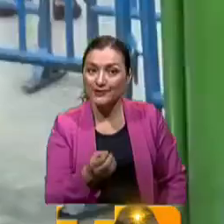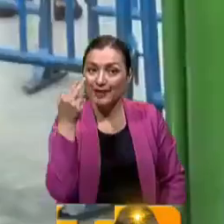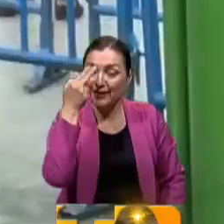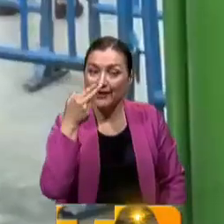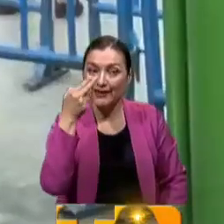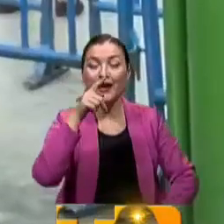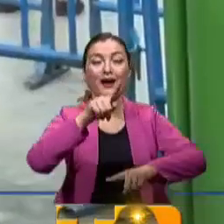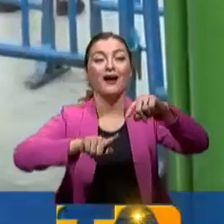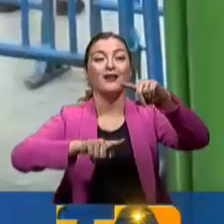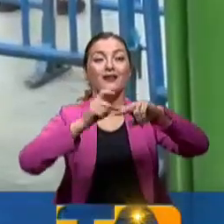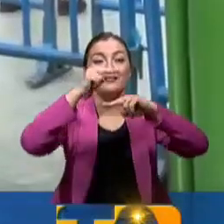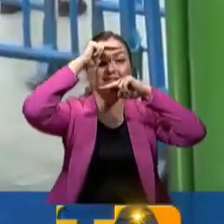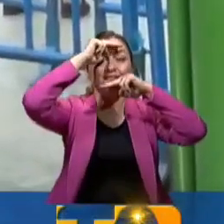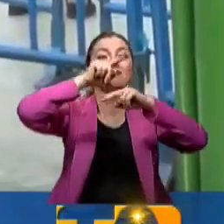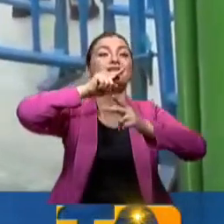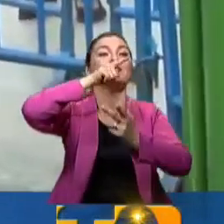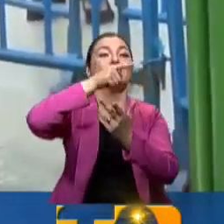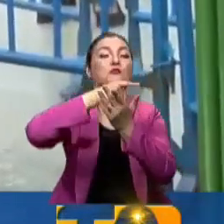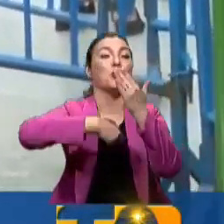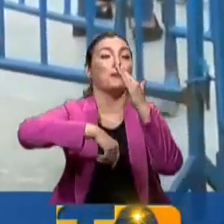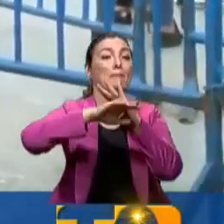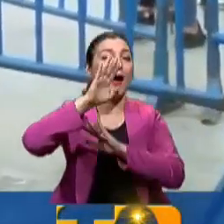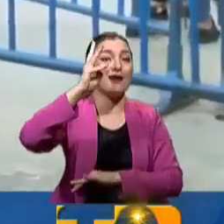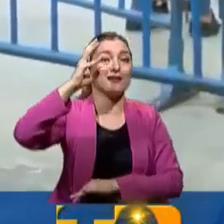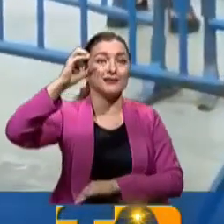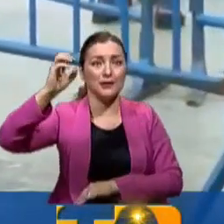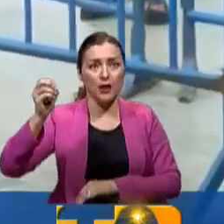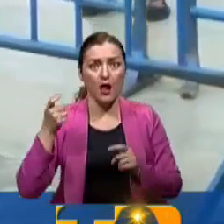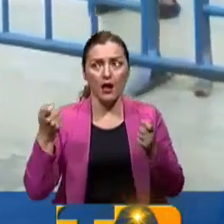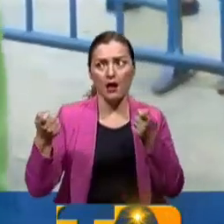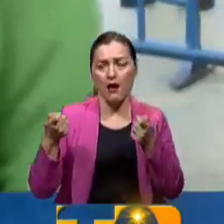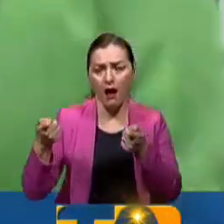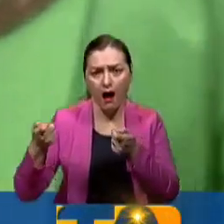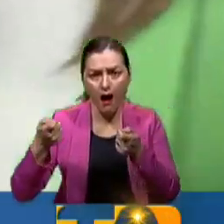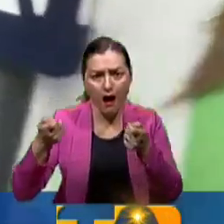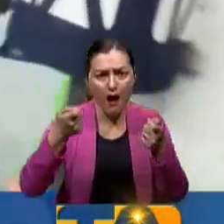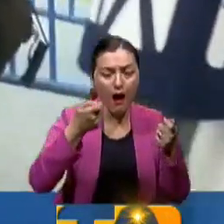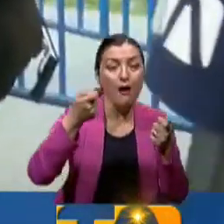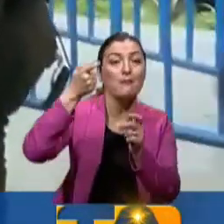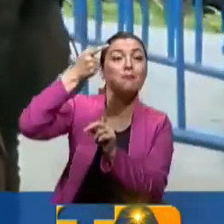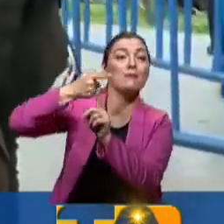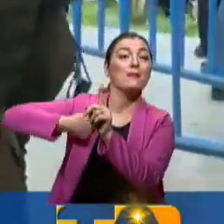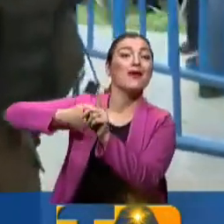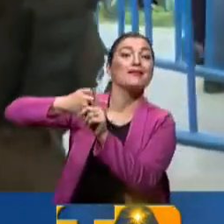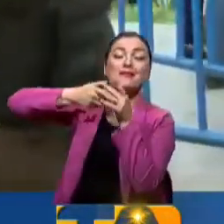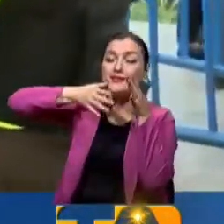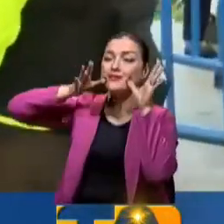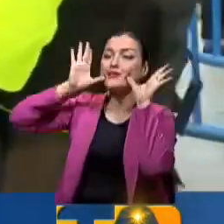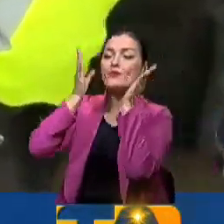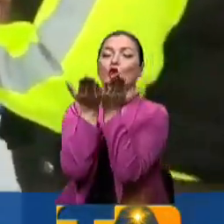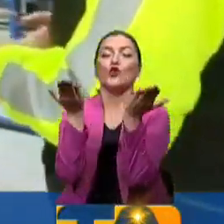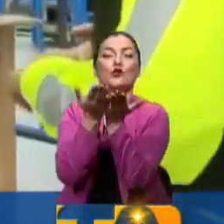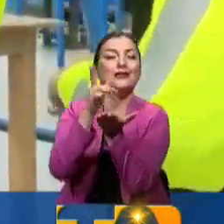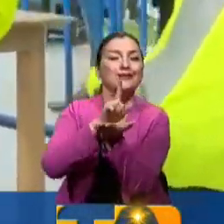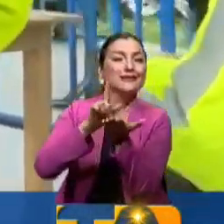Helen, Gaby, amigos y amigas televidentes, así es. Más de 600 operativos se han realizado en lo que va de diciembre justamente en el distrito